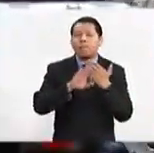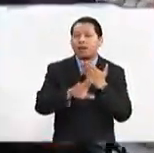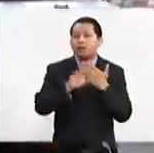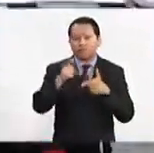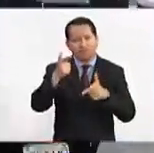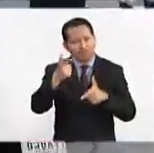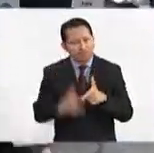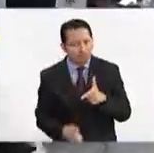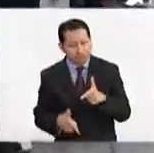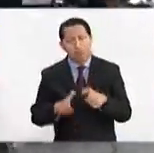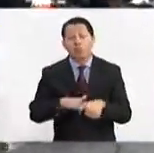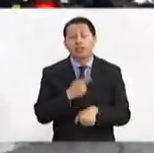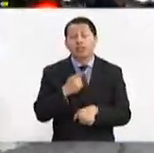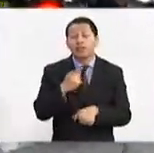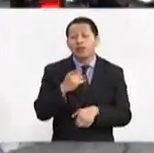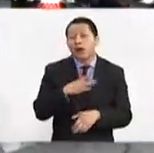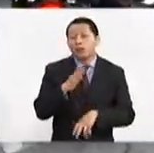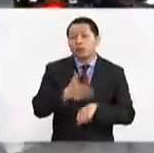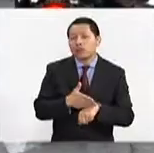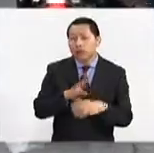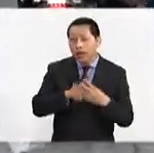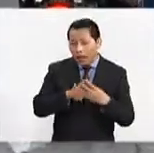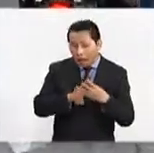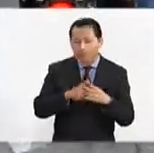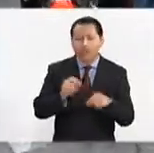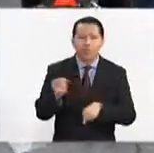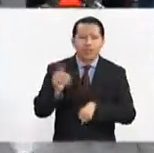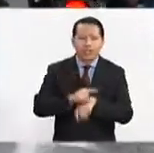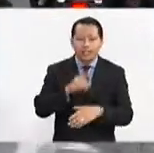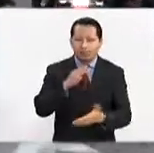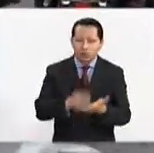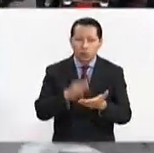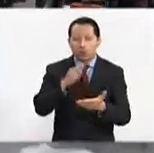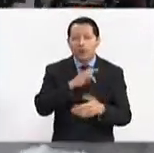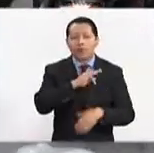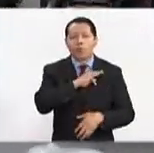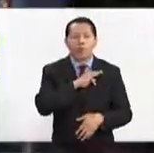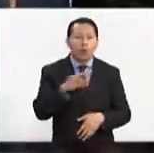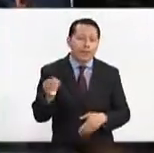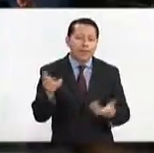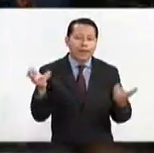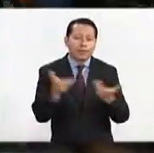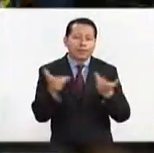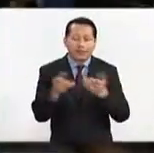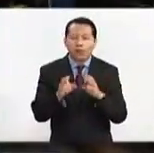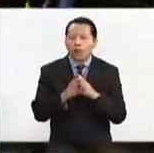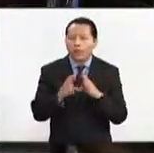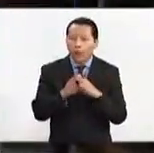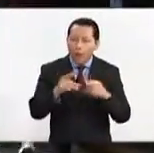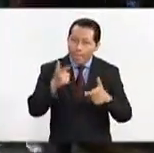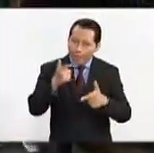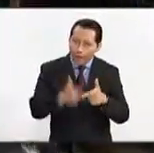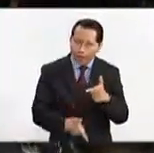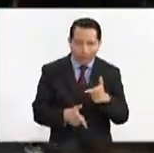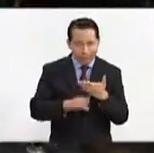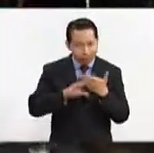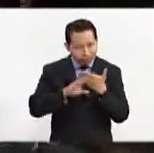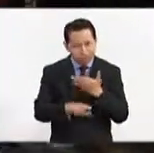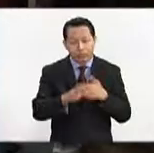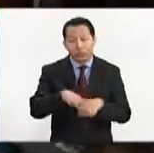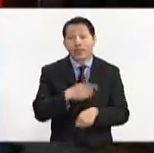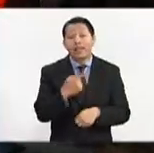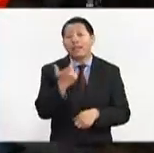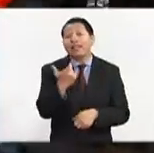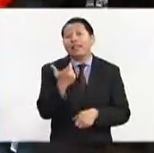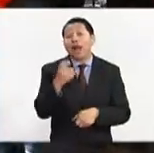con esta sanción de cárcel, de días de multa, pudiéramos lograr prevención, porque no hay dinero que alcance